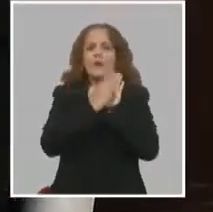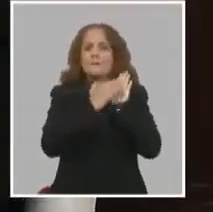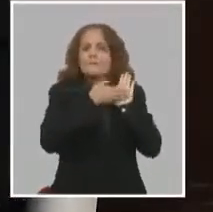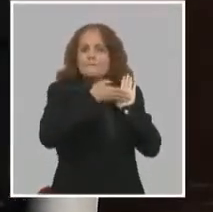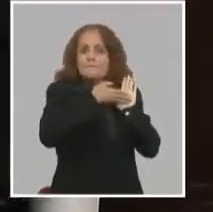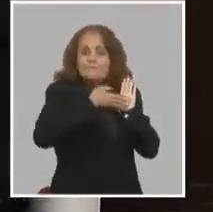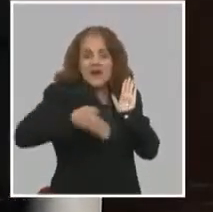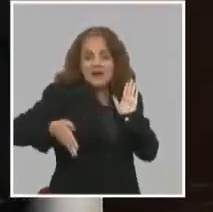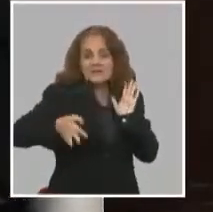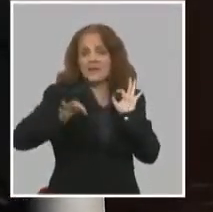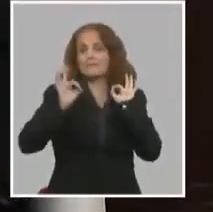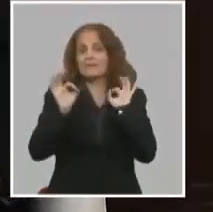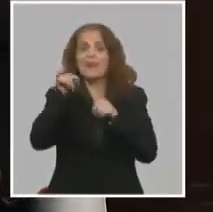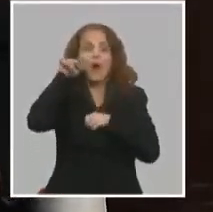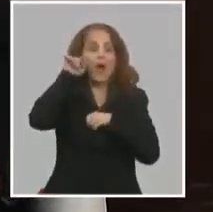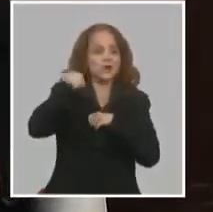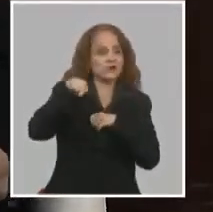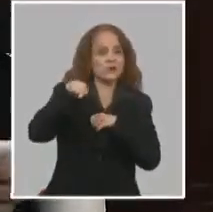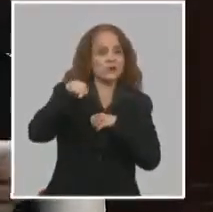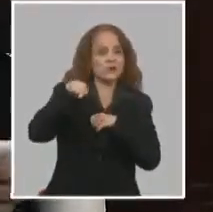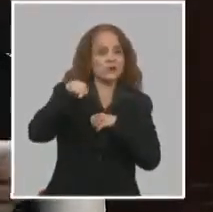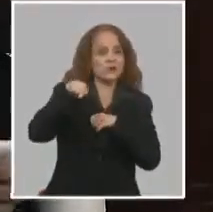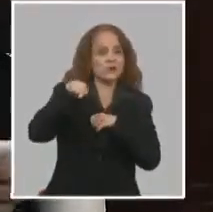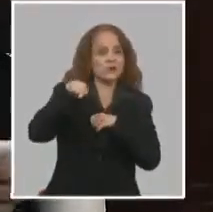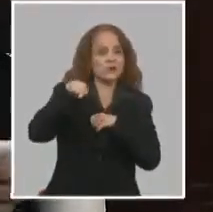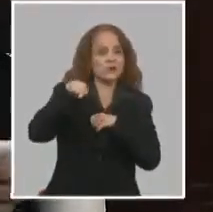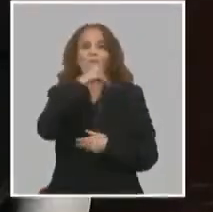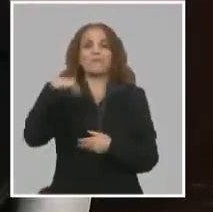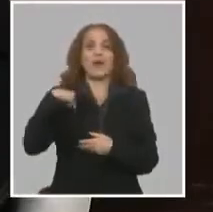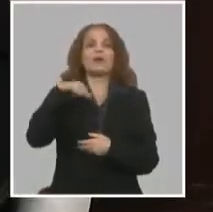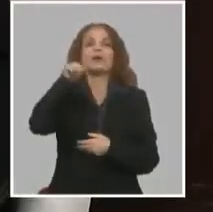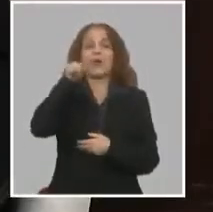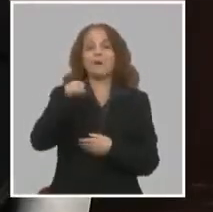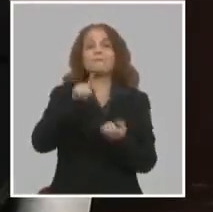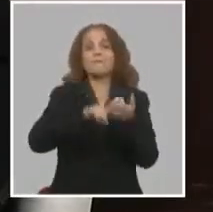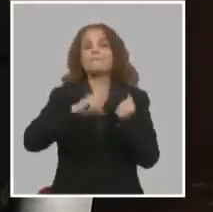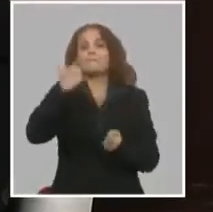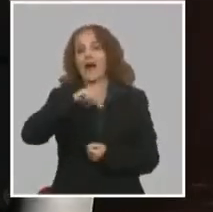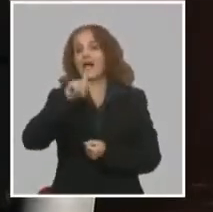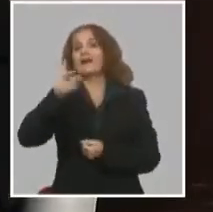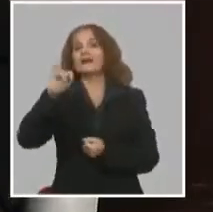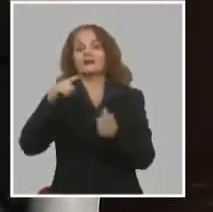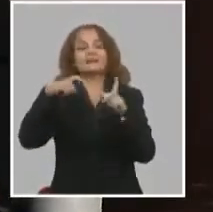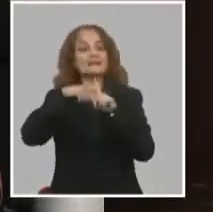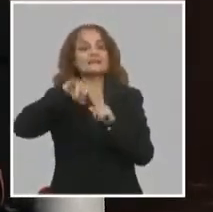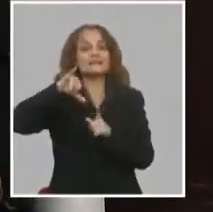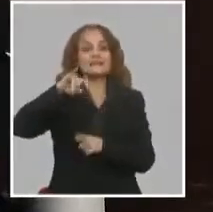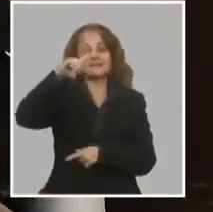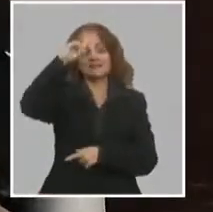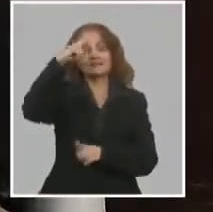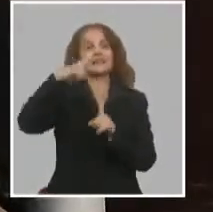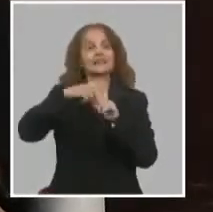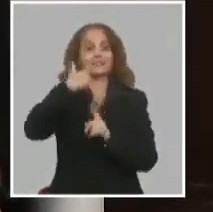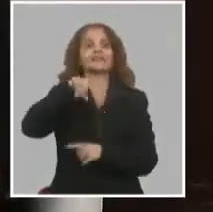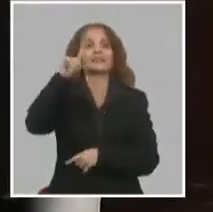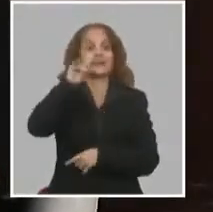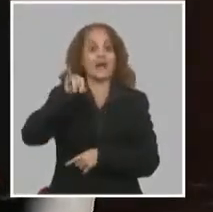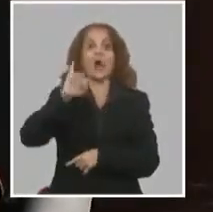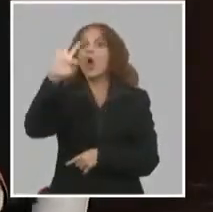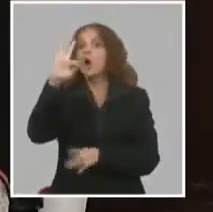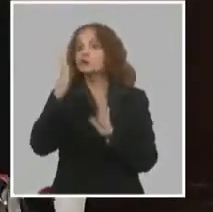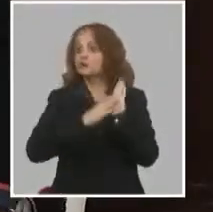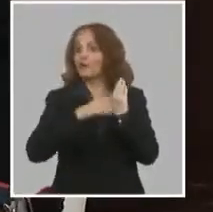del contingente Henry Reef en Pakistán. Durante 8 meses los médicos y los profesionales